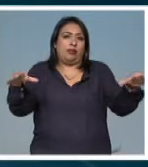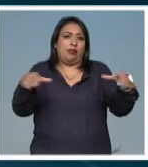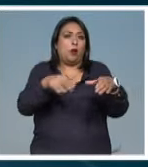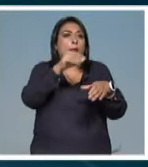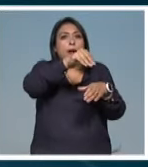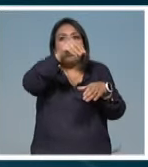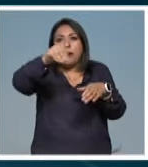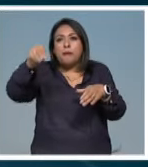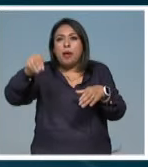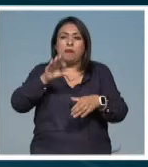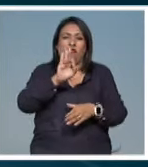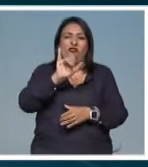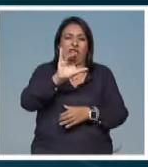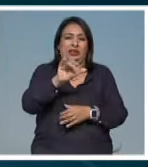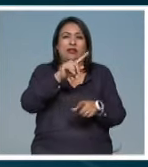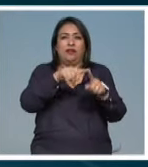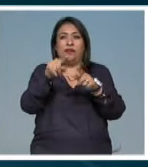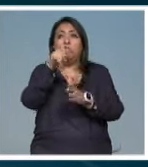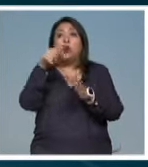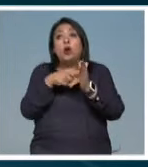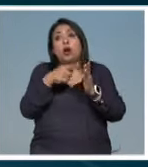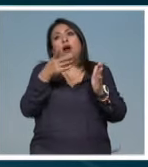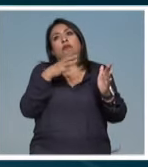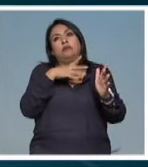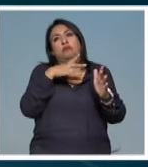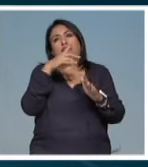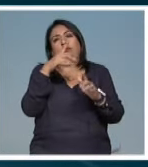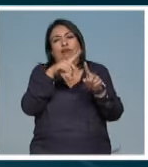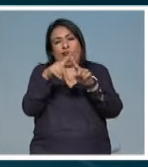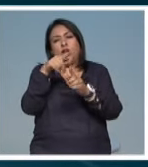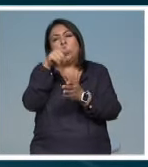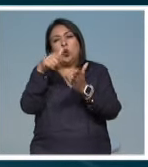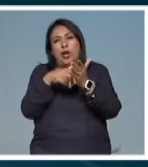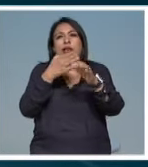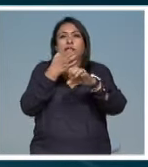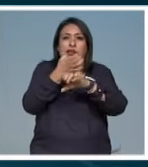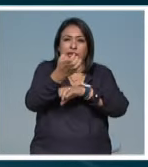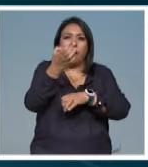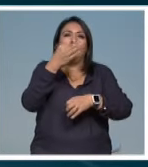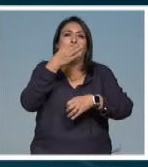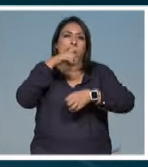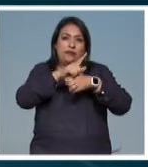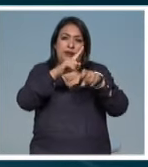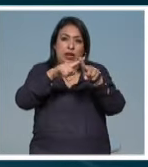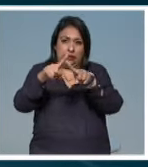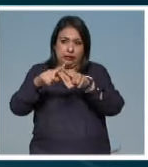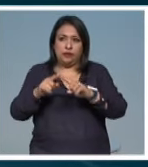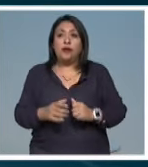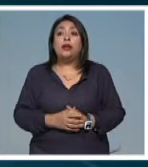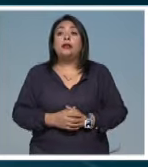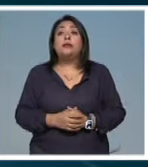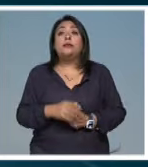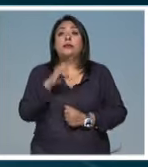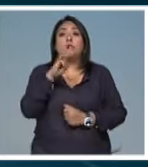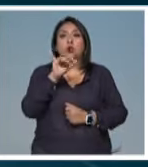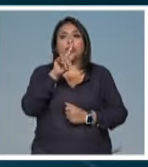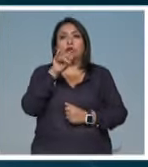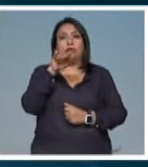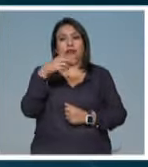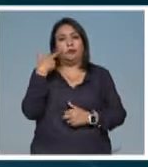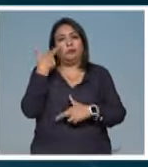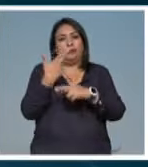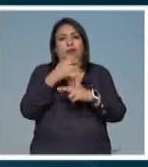Cervantino, que tiene alcance en varias sedes y en varios estados, en varios festivales. Wynton Marsalis, al frente de